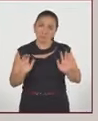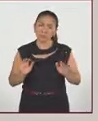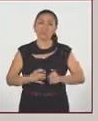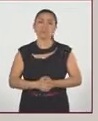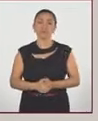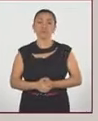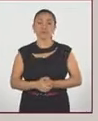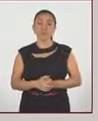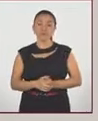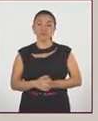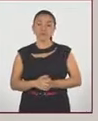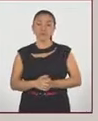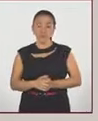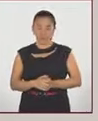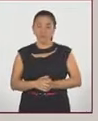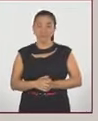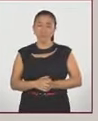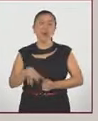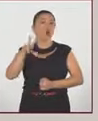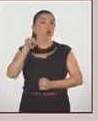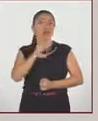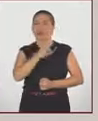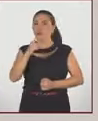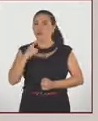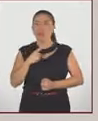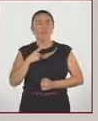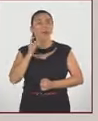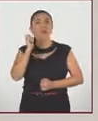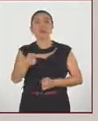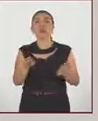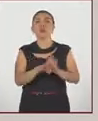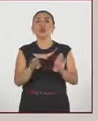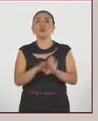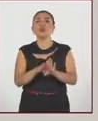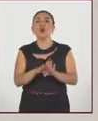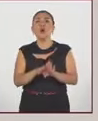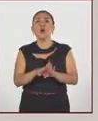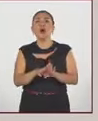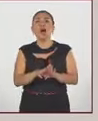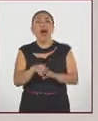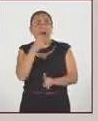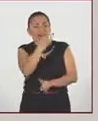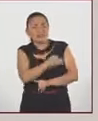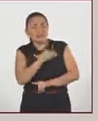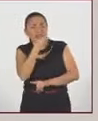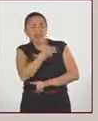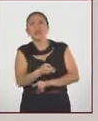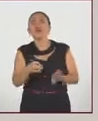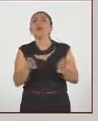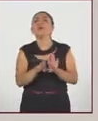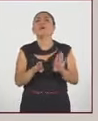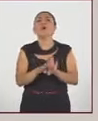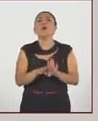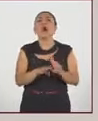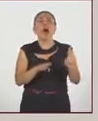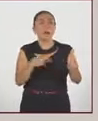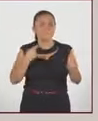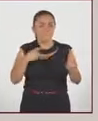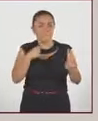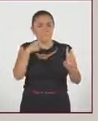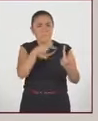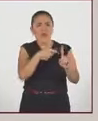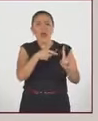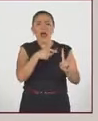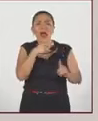Hay que evitar señalar también así como la manera en la que el paciente